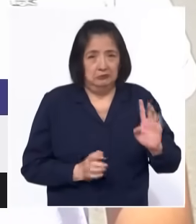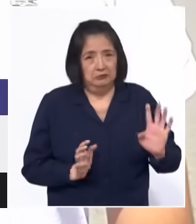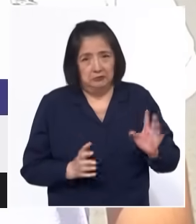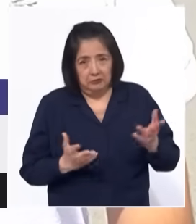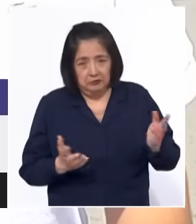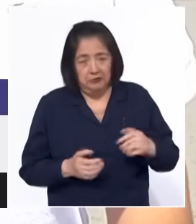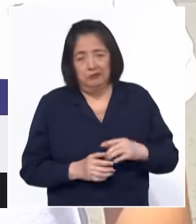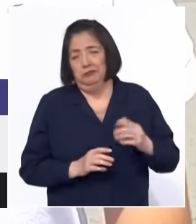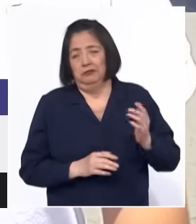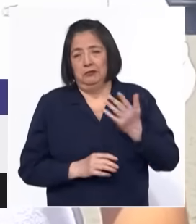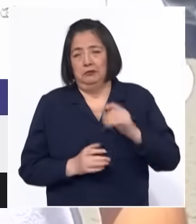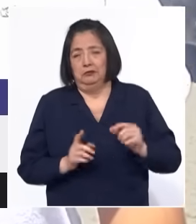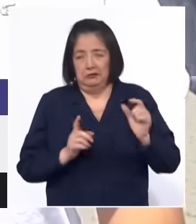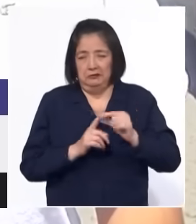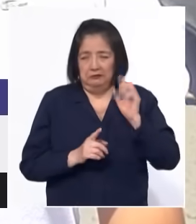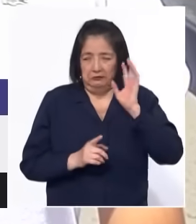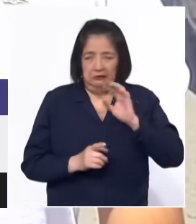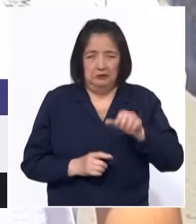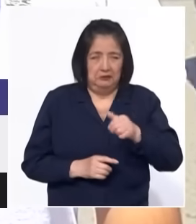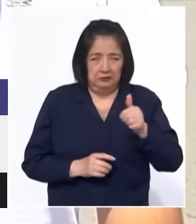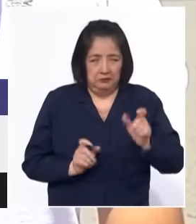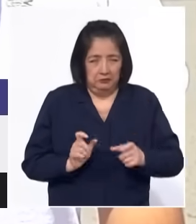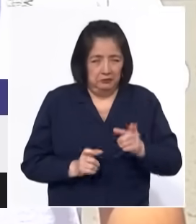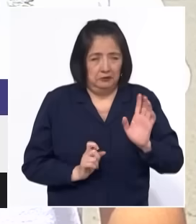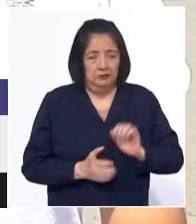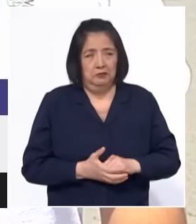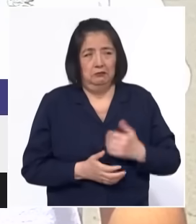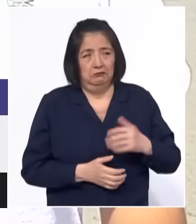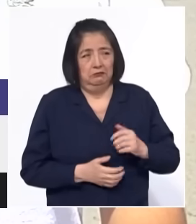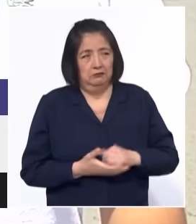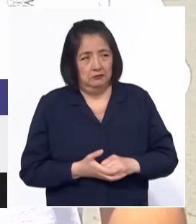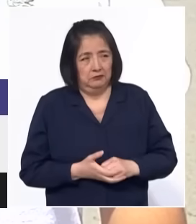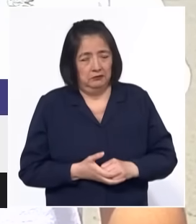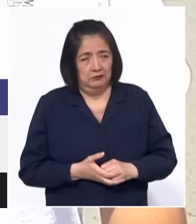solamente insulta a los demás y que